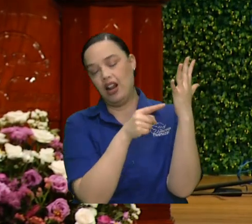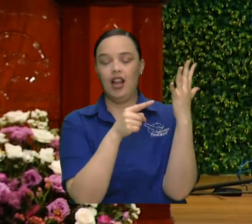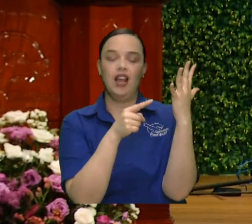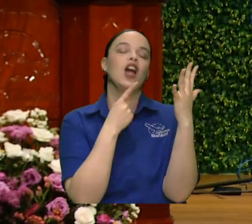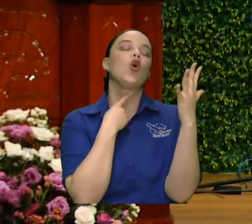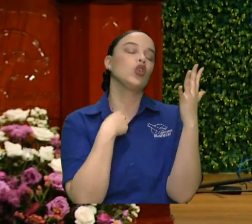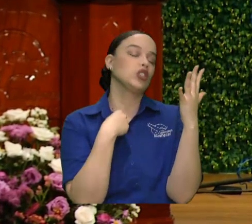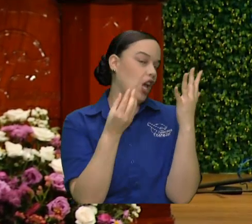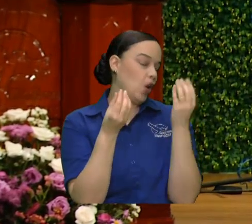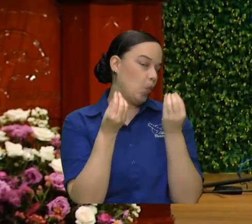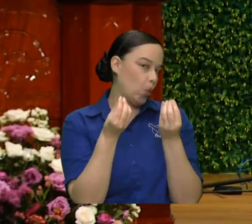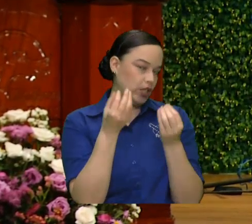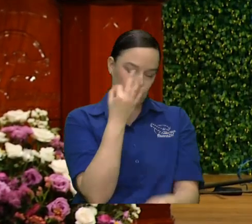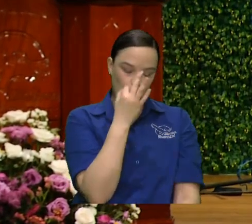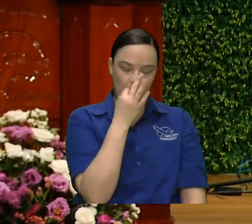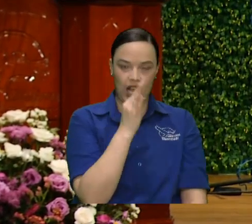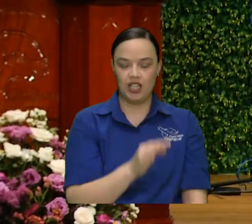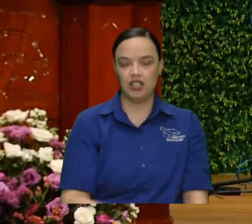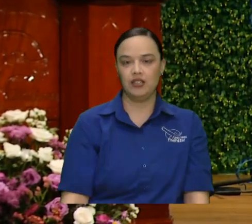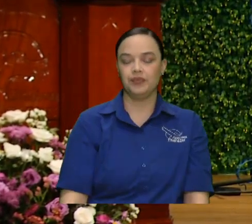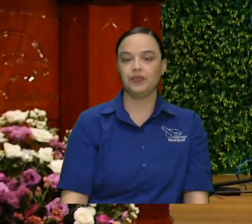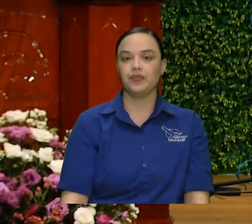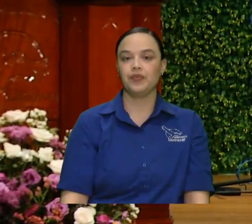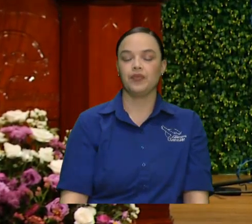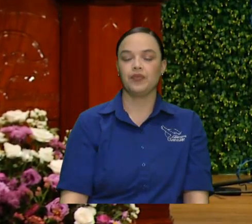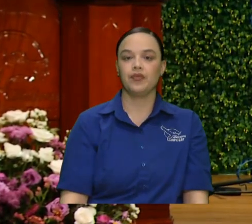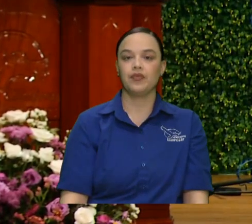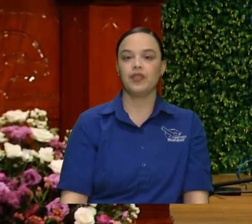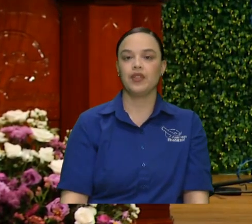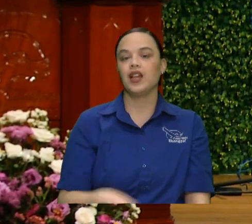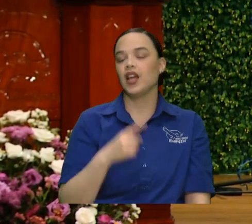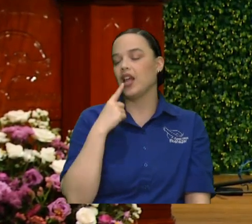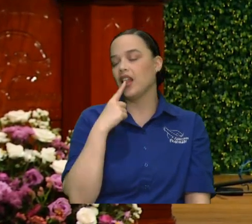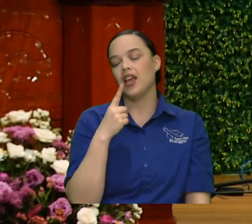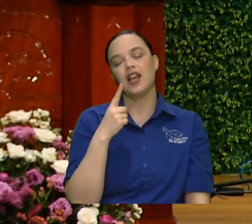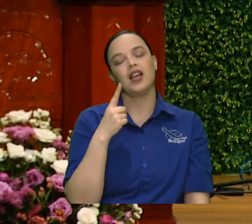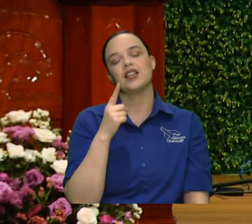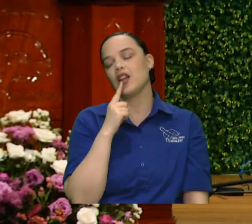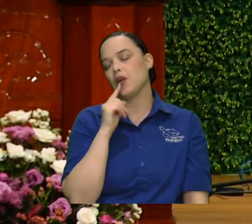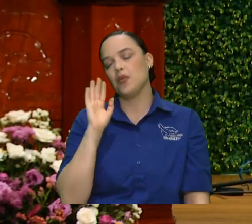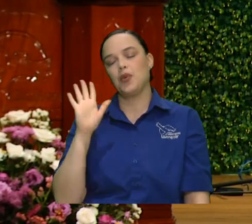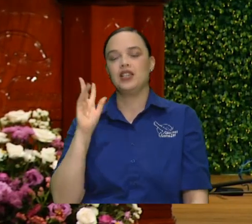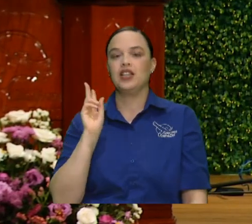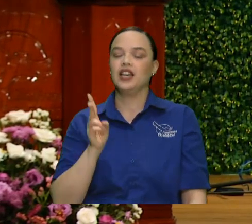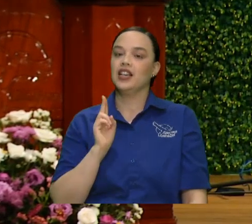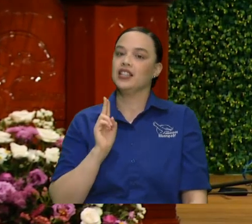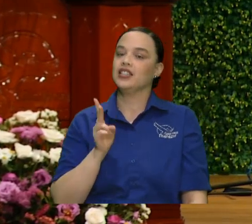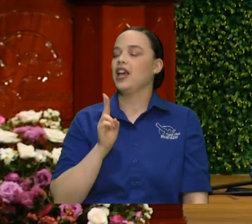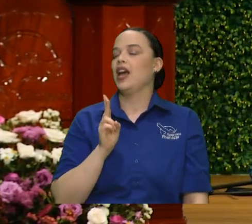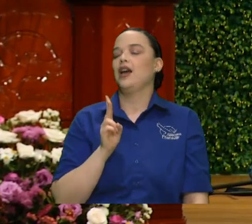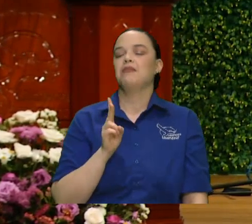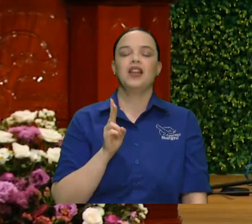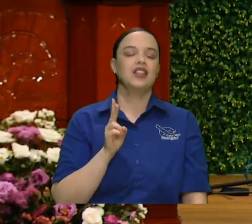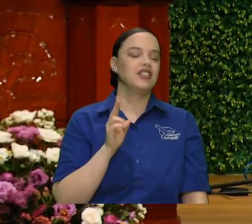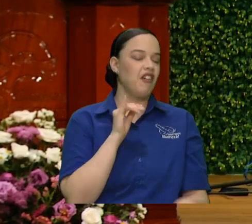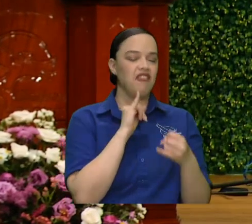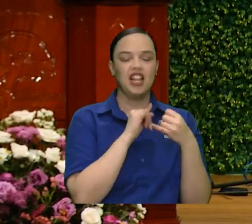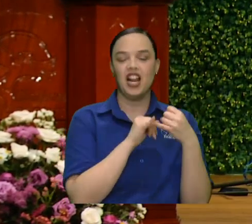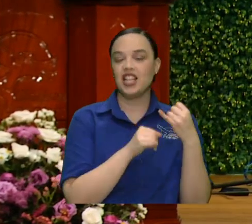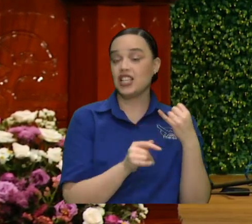y entonces viene la promesa de siempre y se mira casémonos esto se va a terminar con los que hacemos eso no es cierto